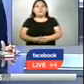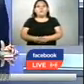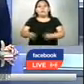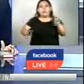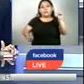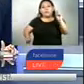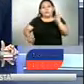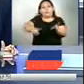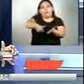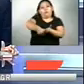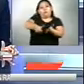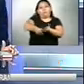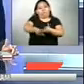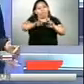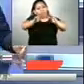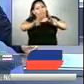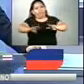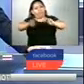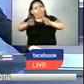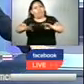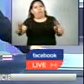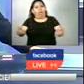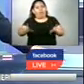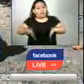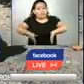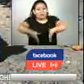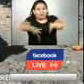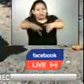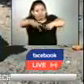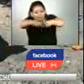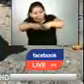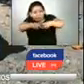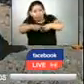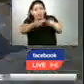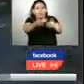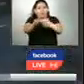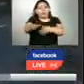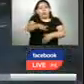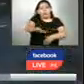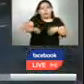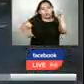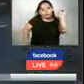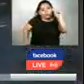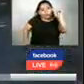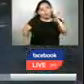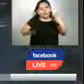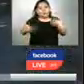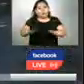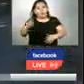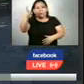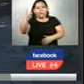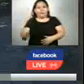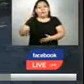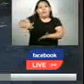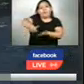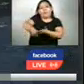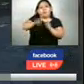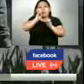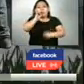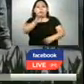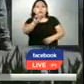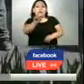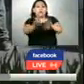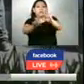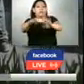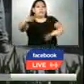de San Salvador sigue supervisando los trabajos de bacheo que se realizan en varios puntos de la capital. De acuerdo a Mario Durán, son más de 16 millones